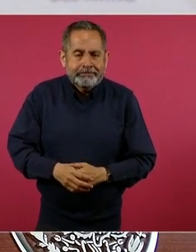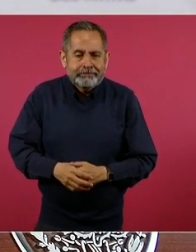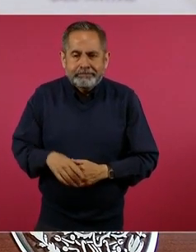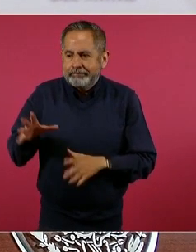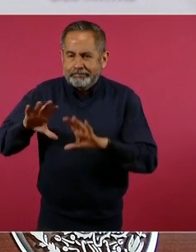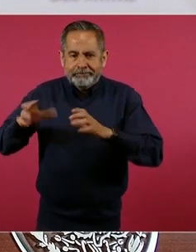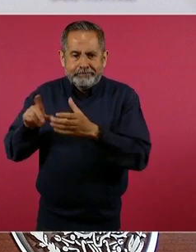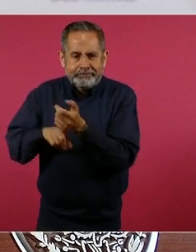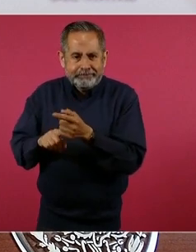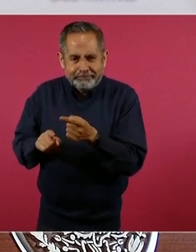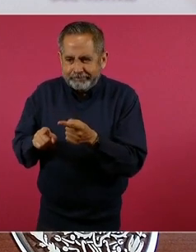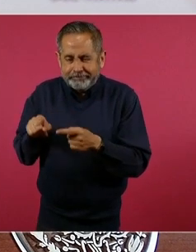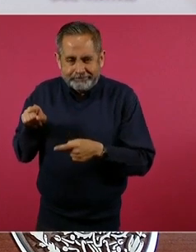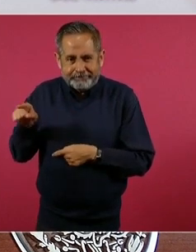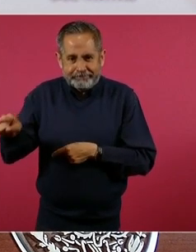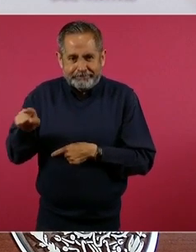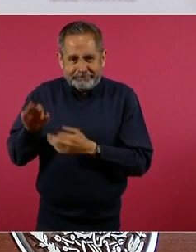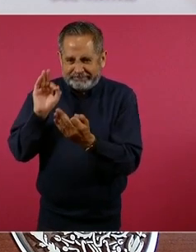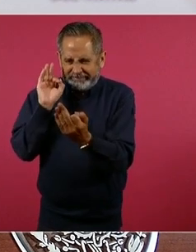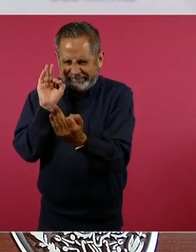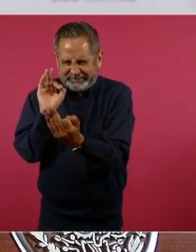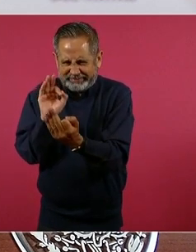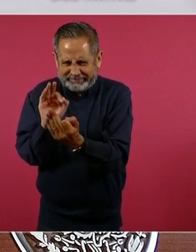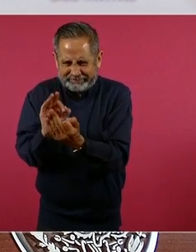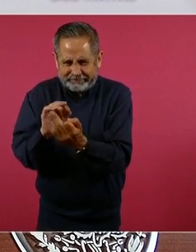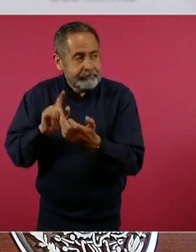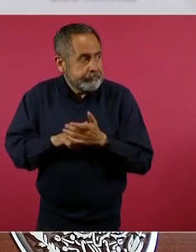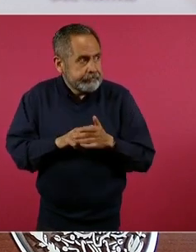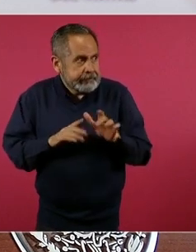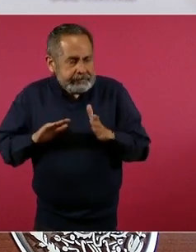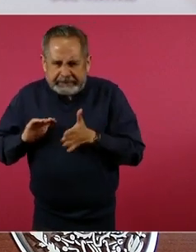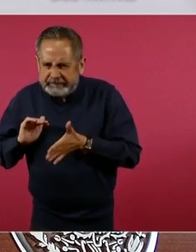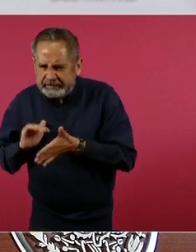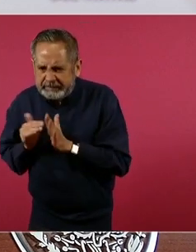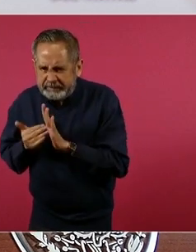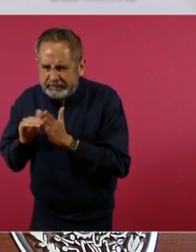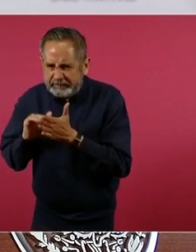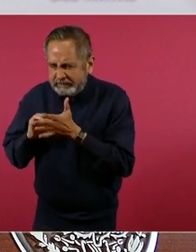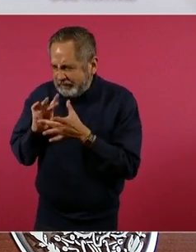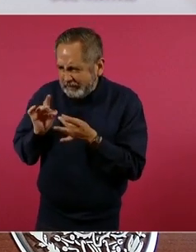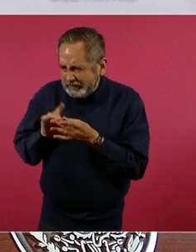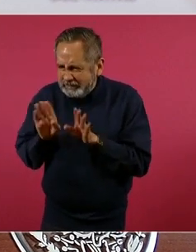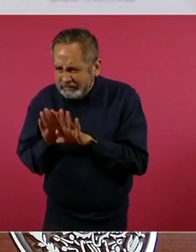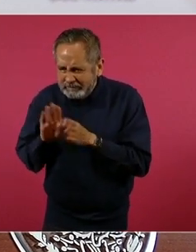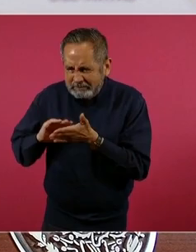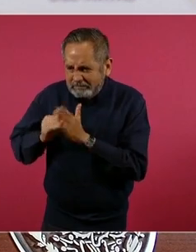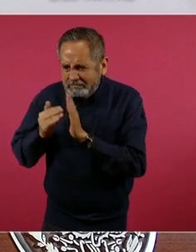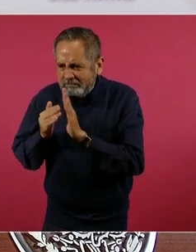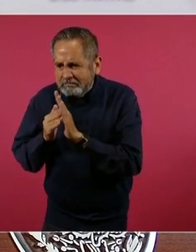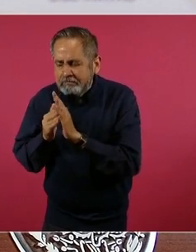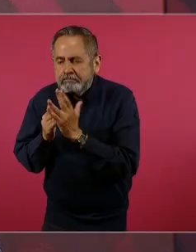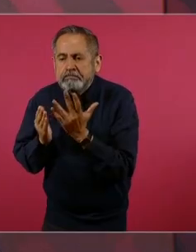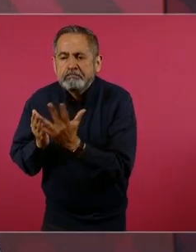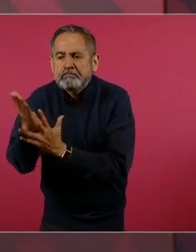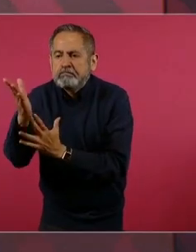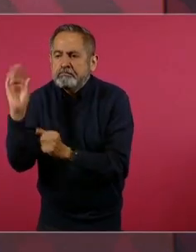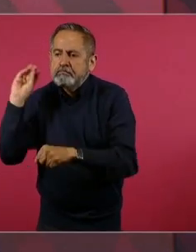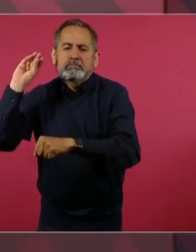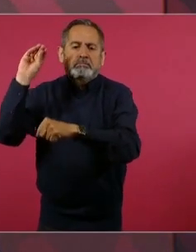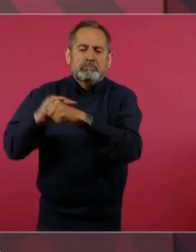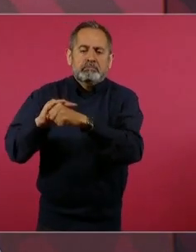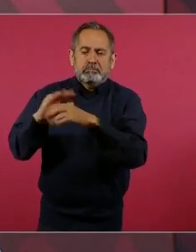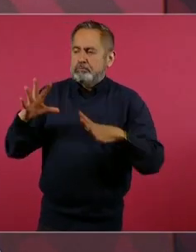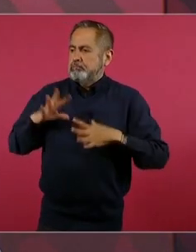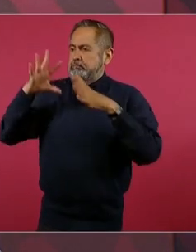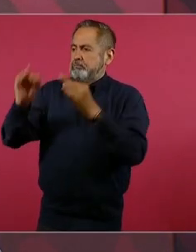100 millas, un tirabuzón de los de Valenzuela, y no la vieron